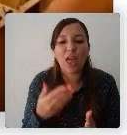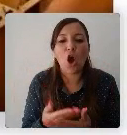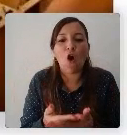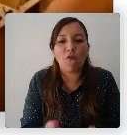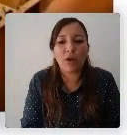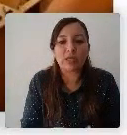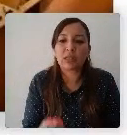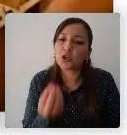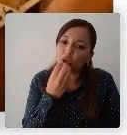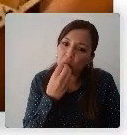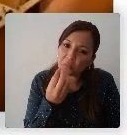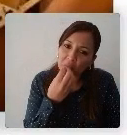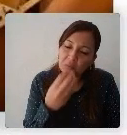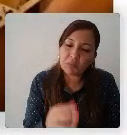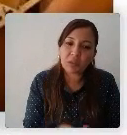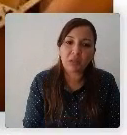gastronómica, y